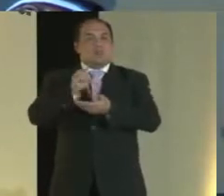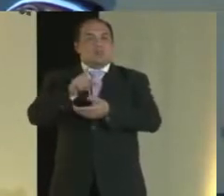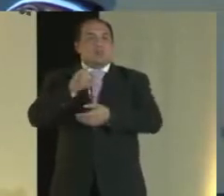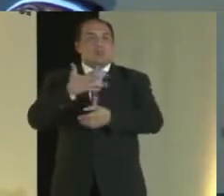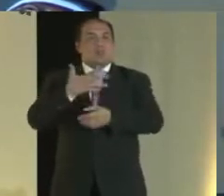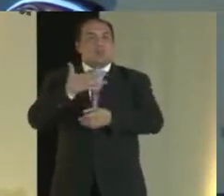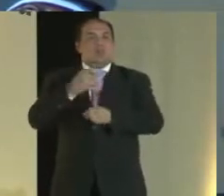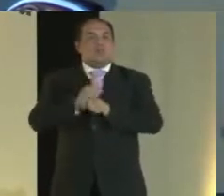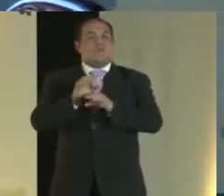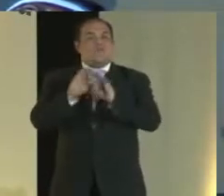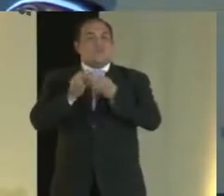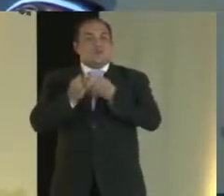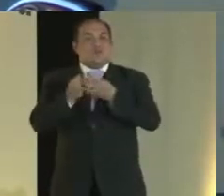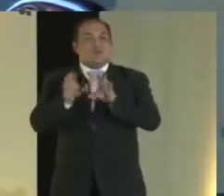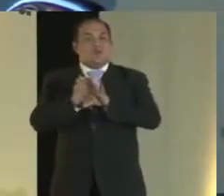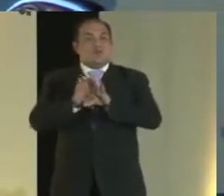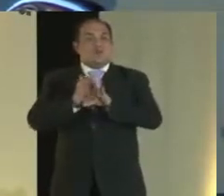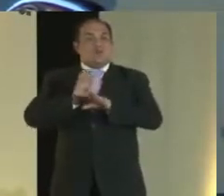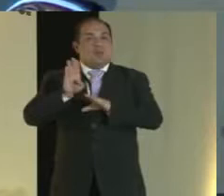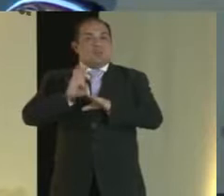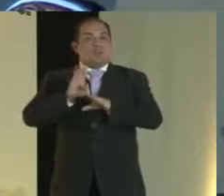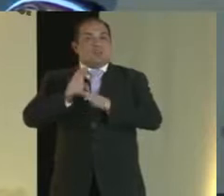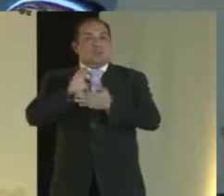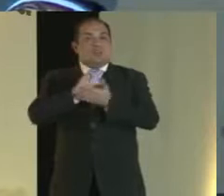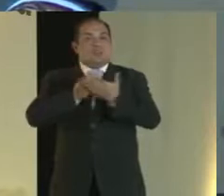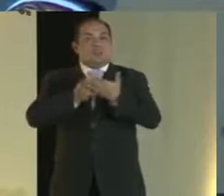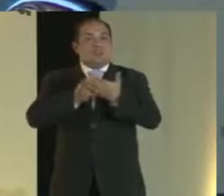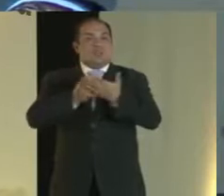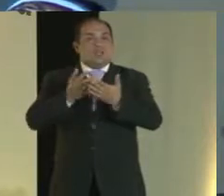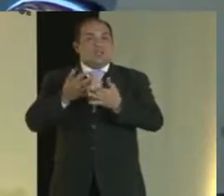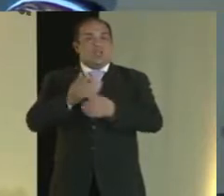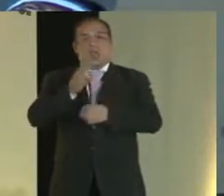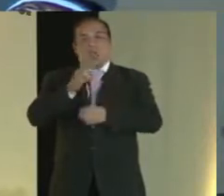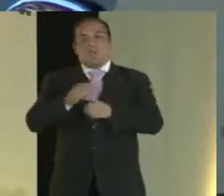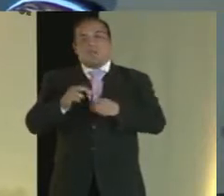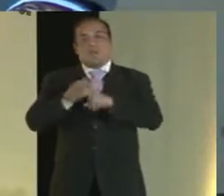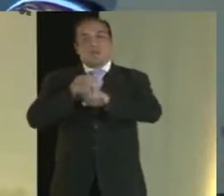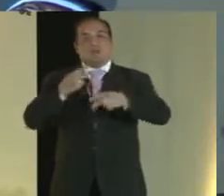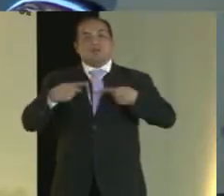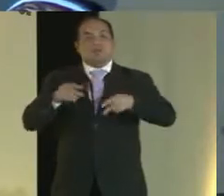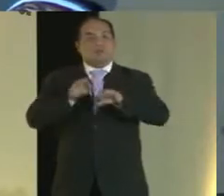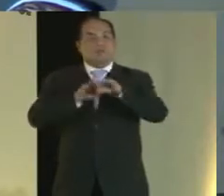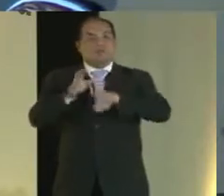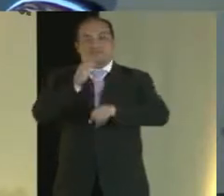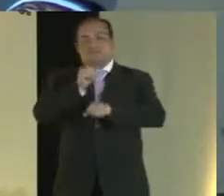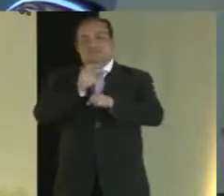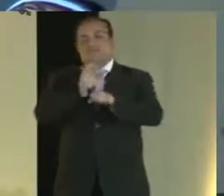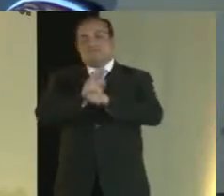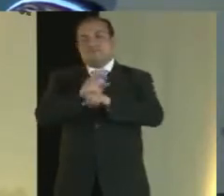simulación contractual que dejaron indefensos a la mayoría de los trabajadores.